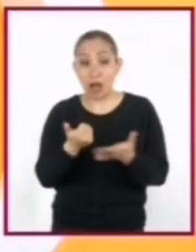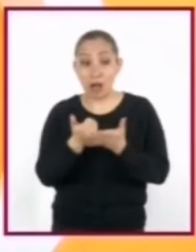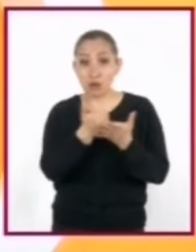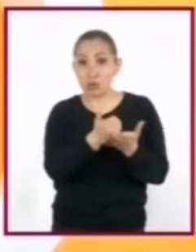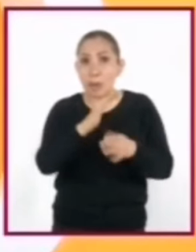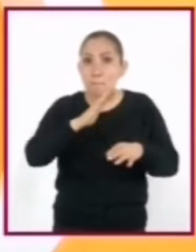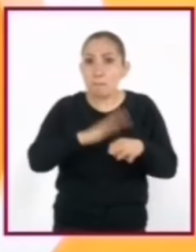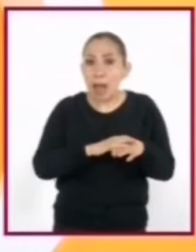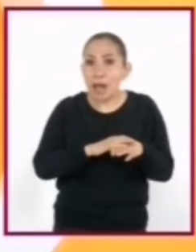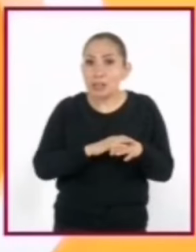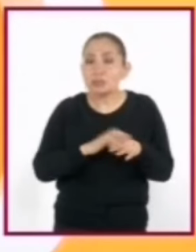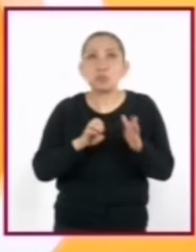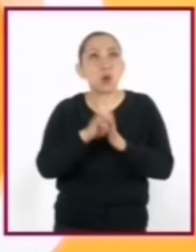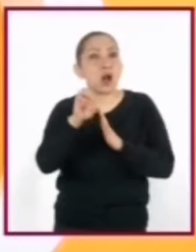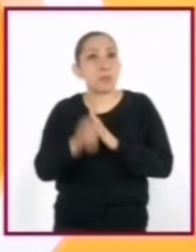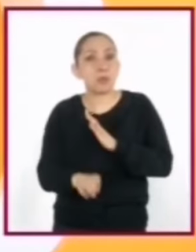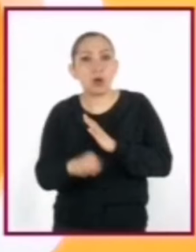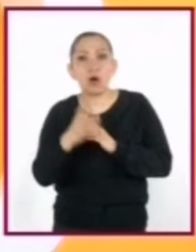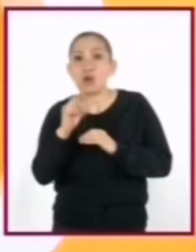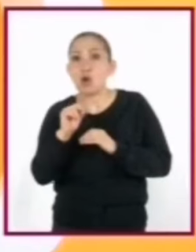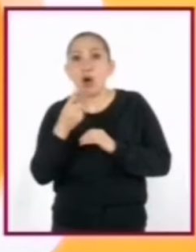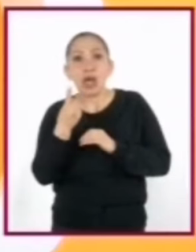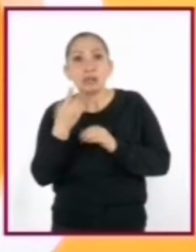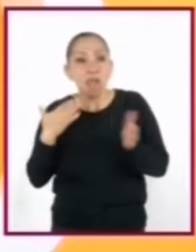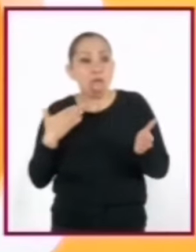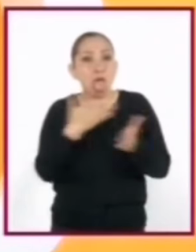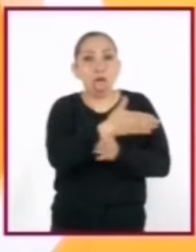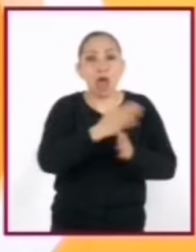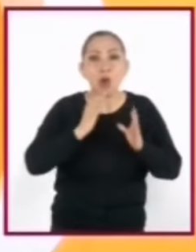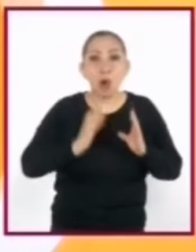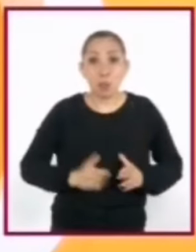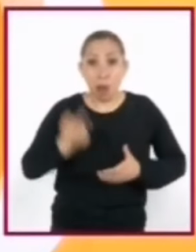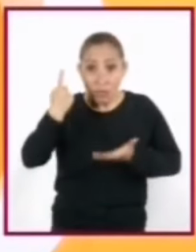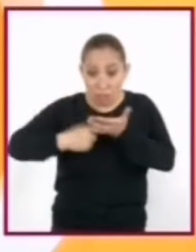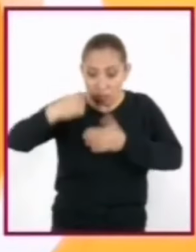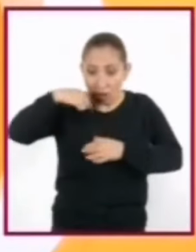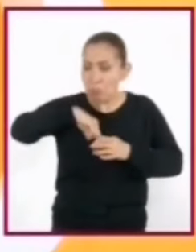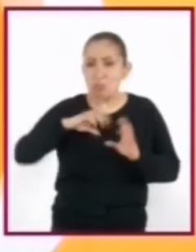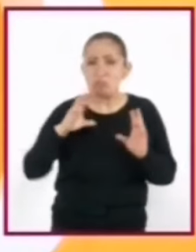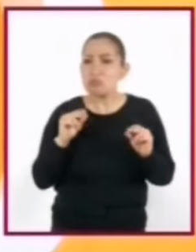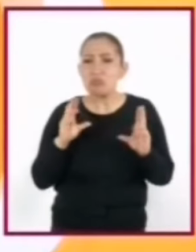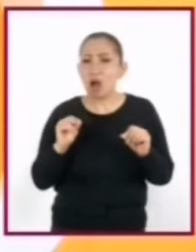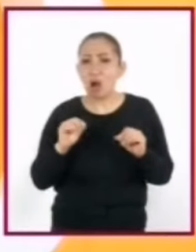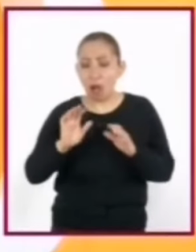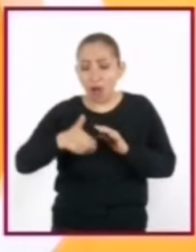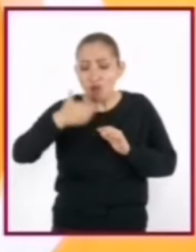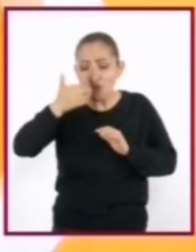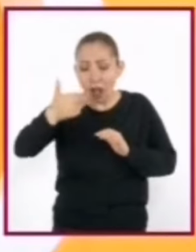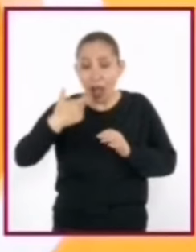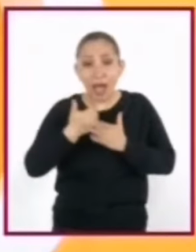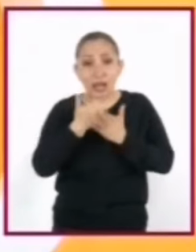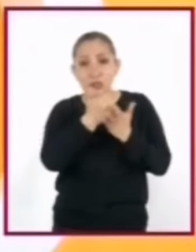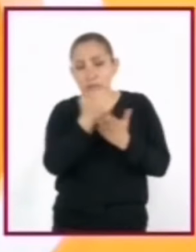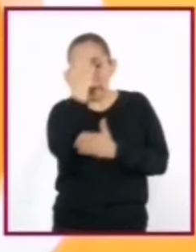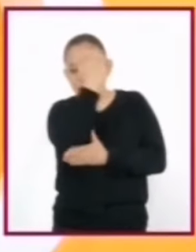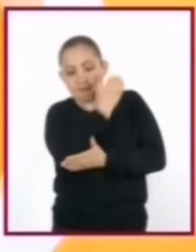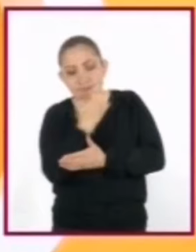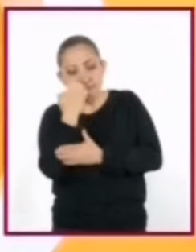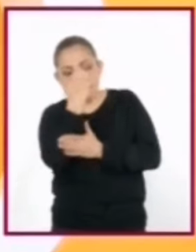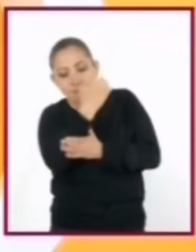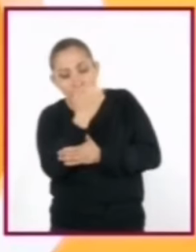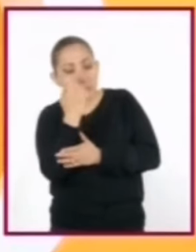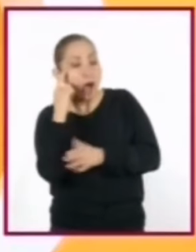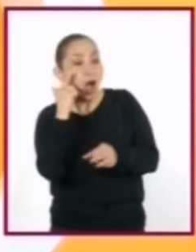ventajas adicionales como la de no ser invasivos para el cuerpo humano, es decir, permiten el análisis